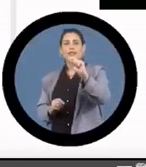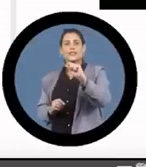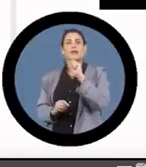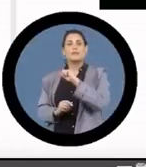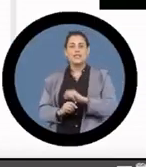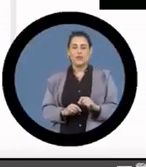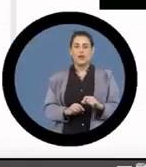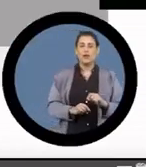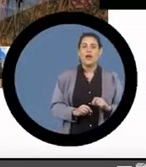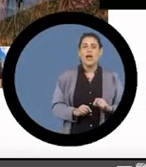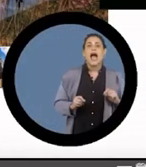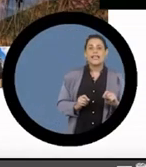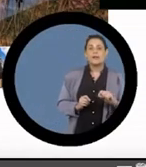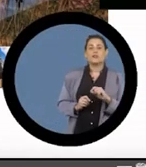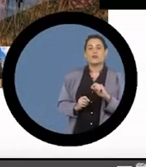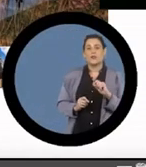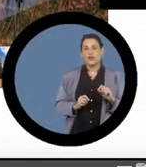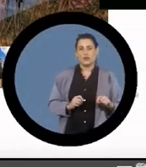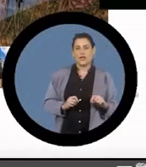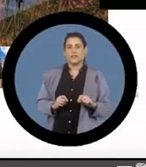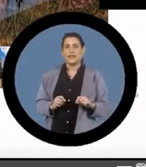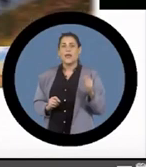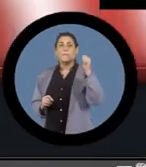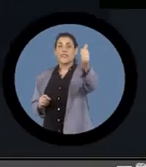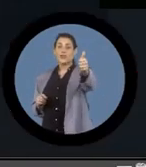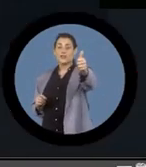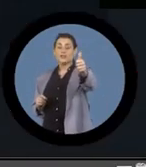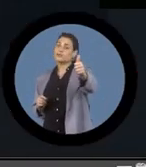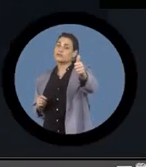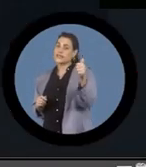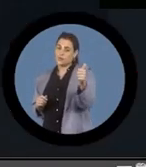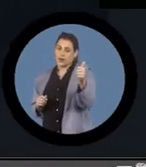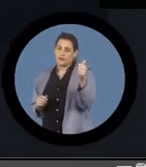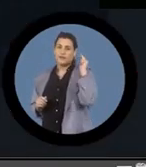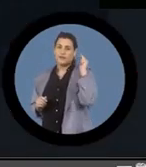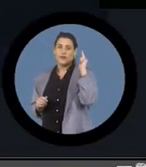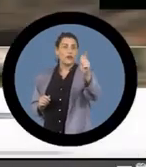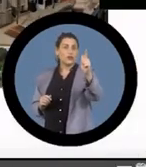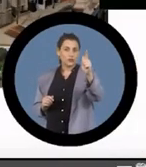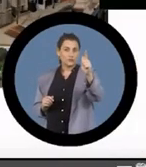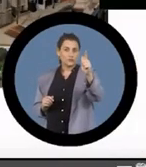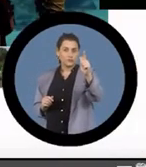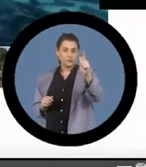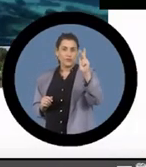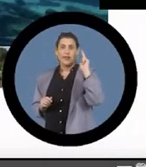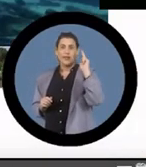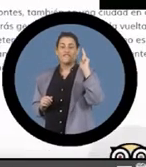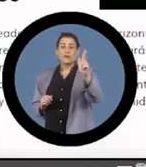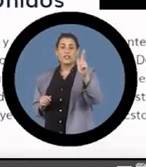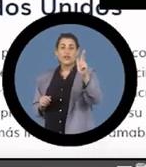específico, aquí vamos a poder encontrar videos de este lugar, fotos, información del